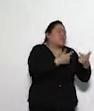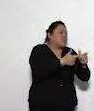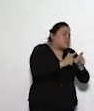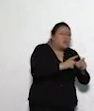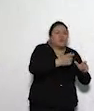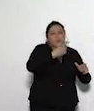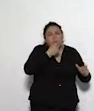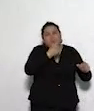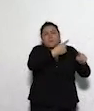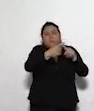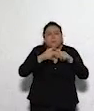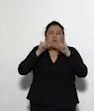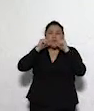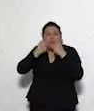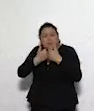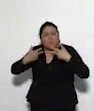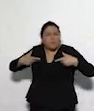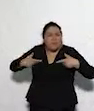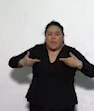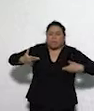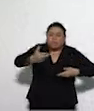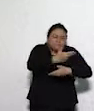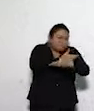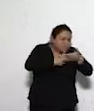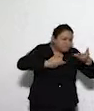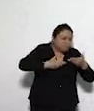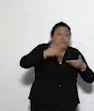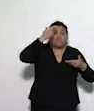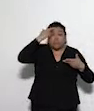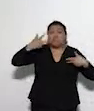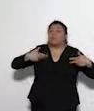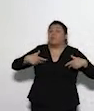civil, concediendo a esta última un papel